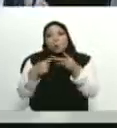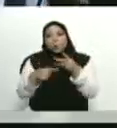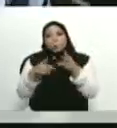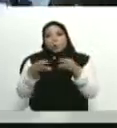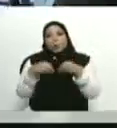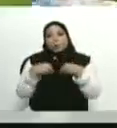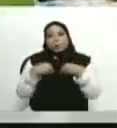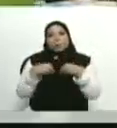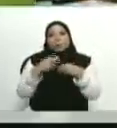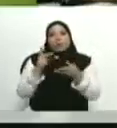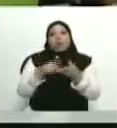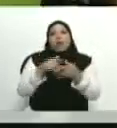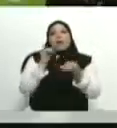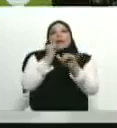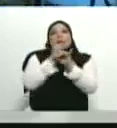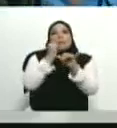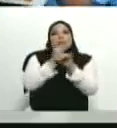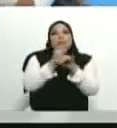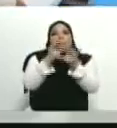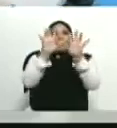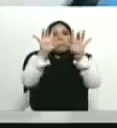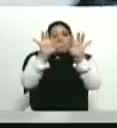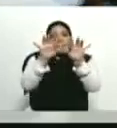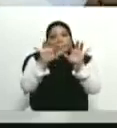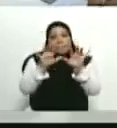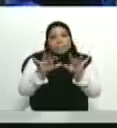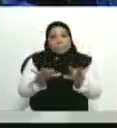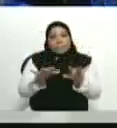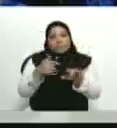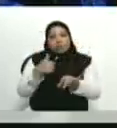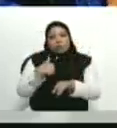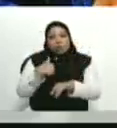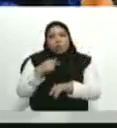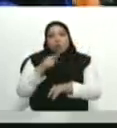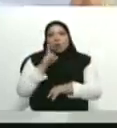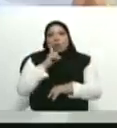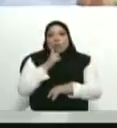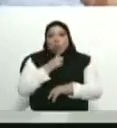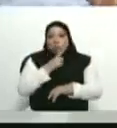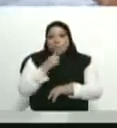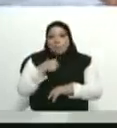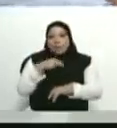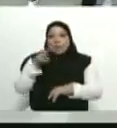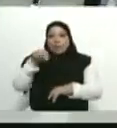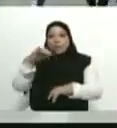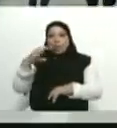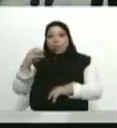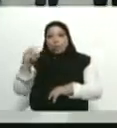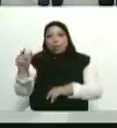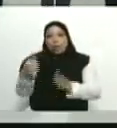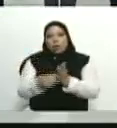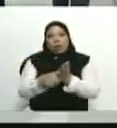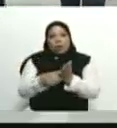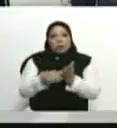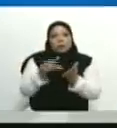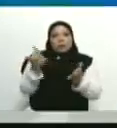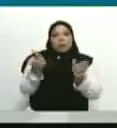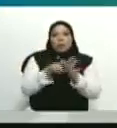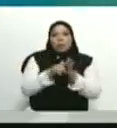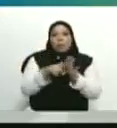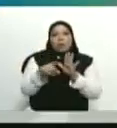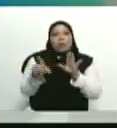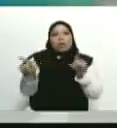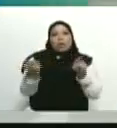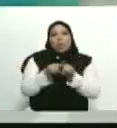sistema. Ellos acceden a una página. Acceden a la página, sí. Nicolás Maduro Moro, cédula de identidad. Igualito como se postuló, ahí le va a dar entonces